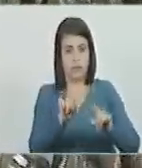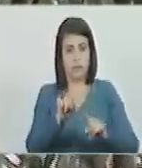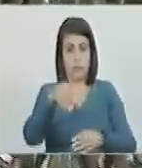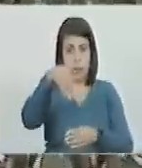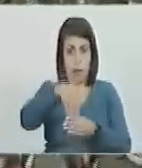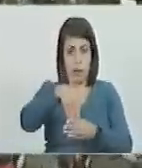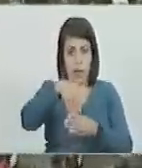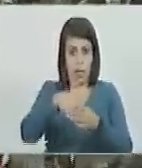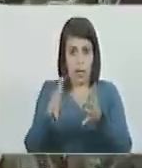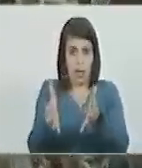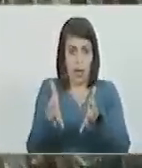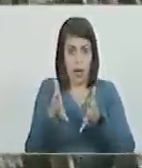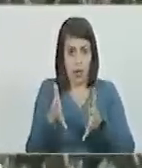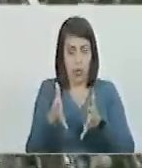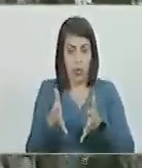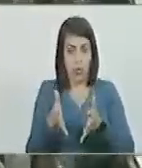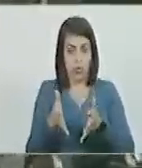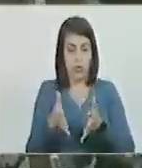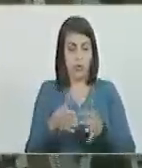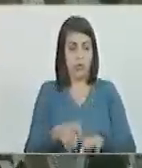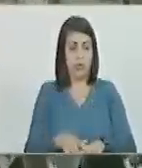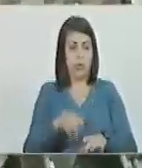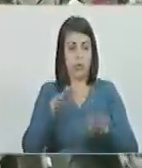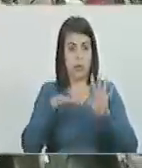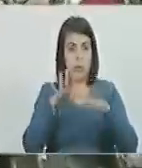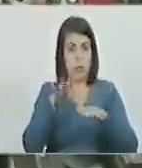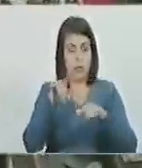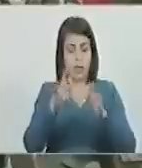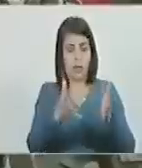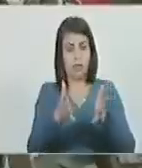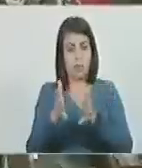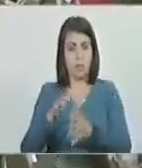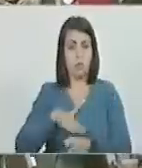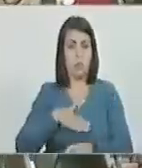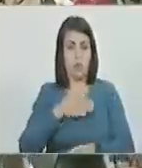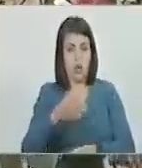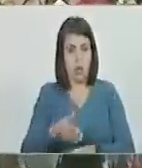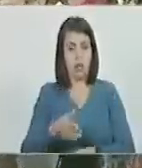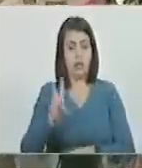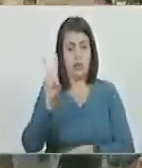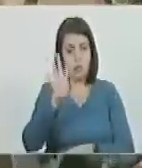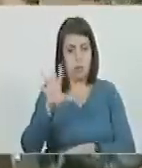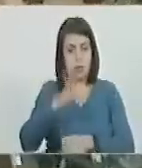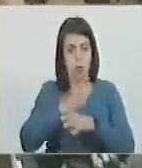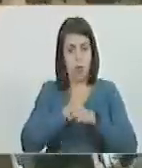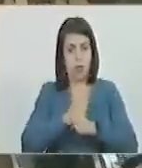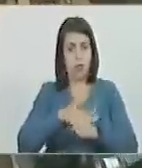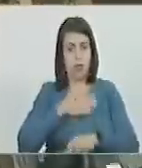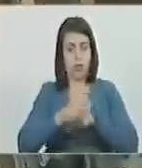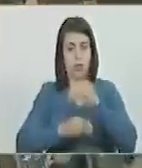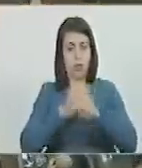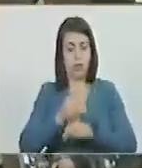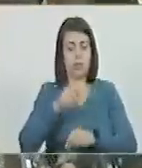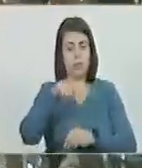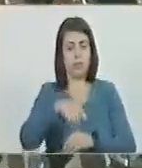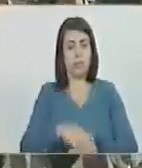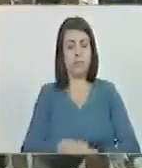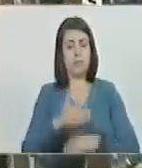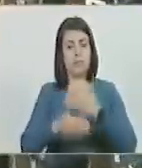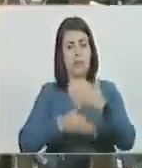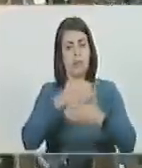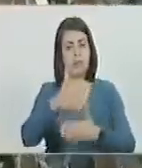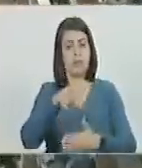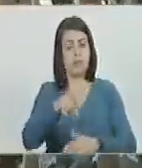electo de allí, en esos 15, puede tener Venezuela la confianza que podrá llevar